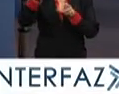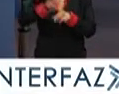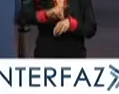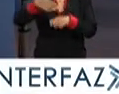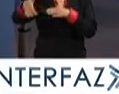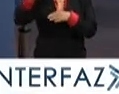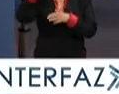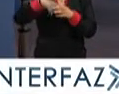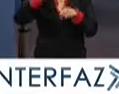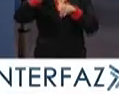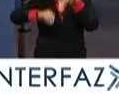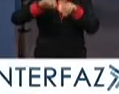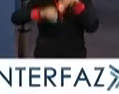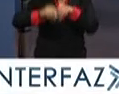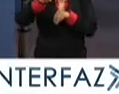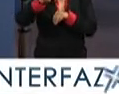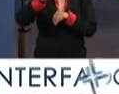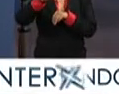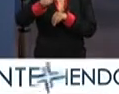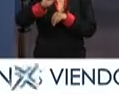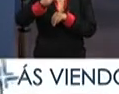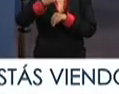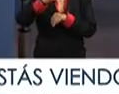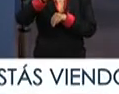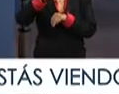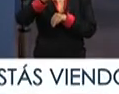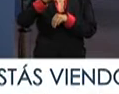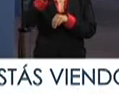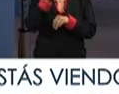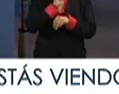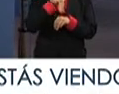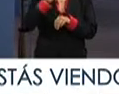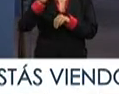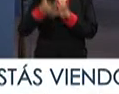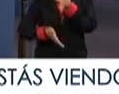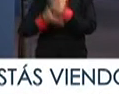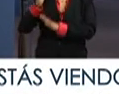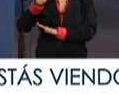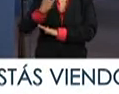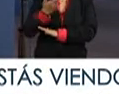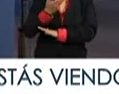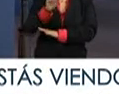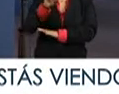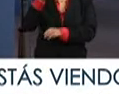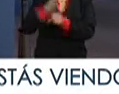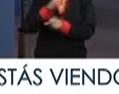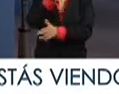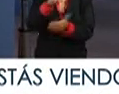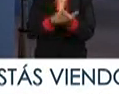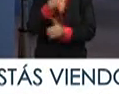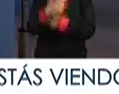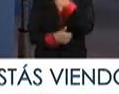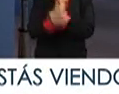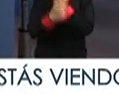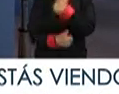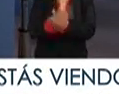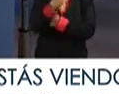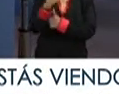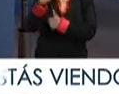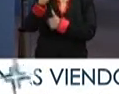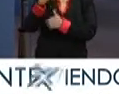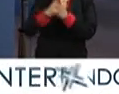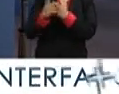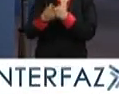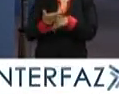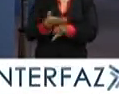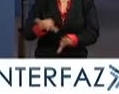la programación, que es algo muy importante. Incluso unas chicas de ahí se acaban de ir a Hungría y ganaron el tercer lugar de todo el mundo de 190 países. Es